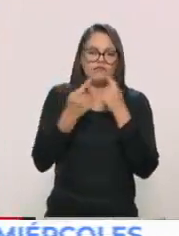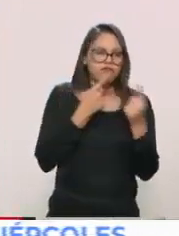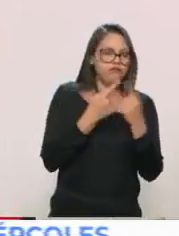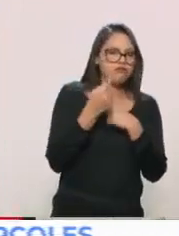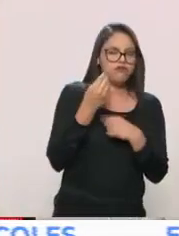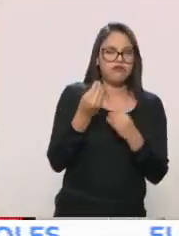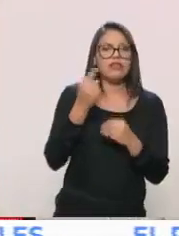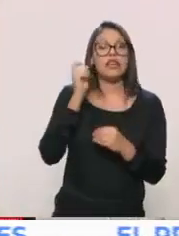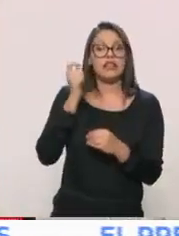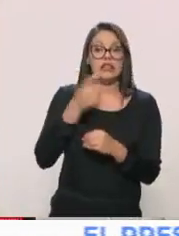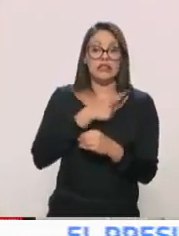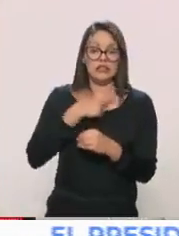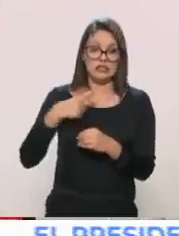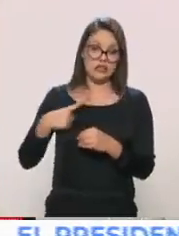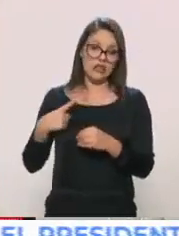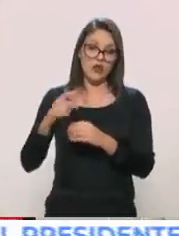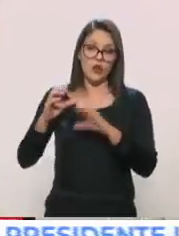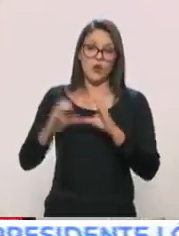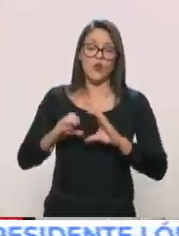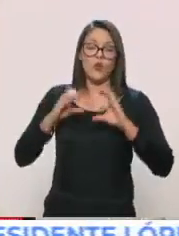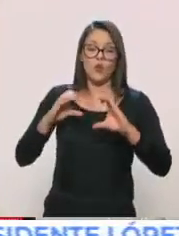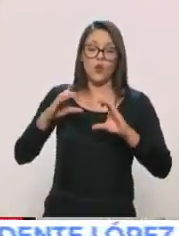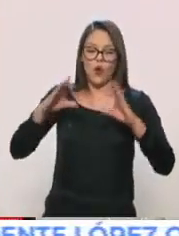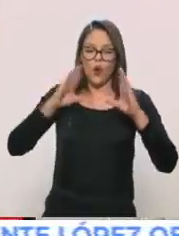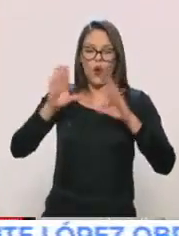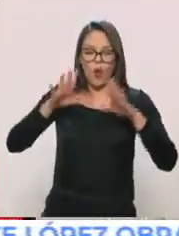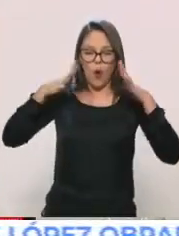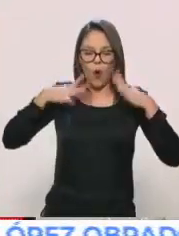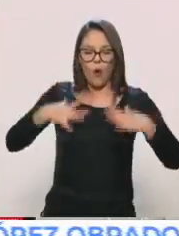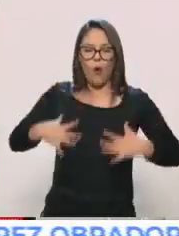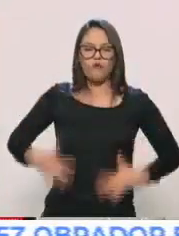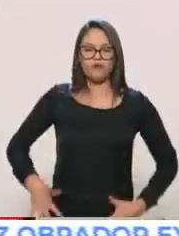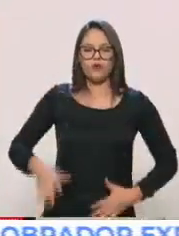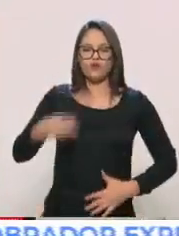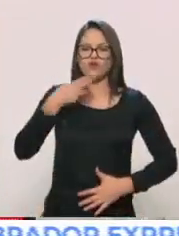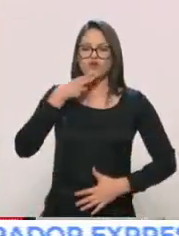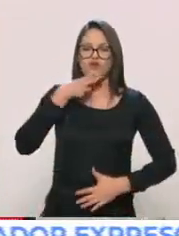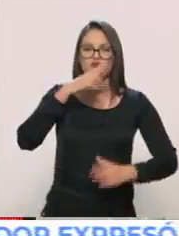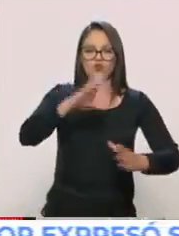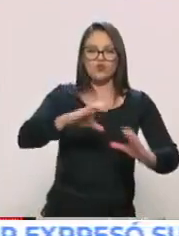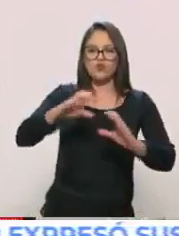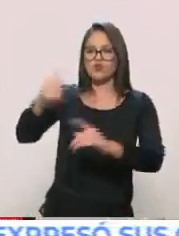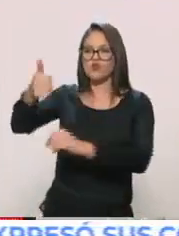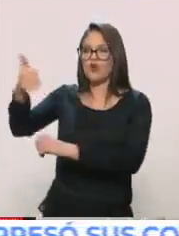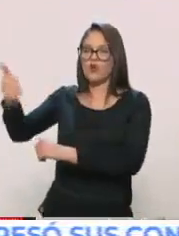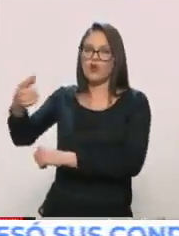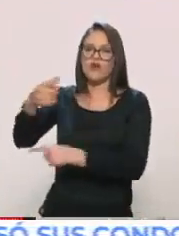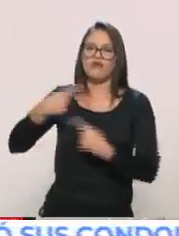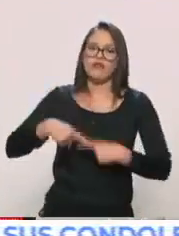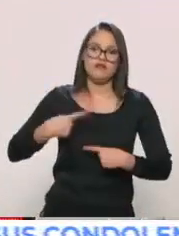provisión de los equipos de protección personal para todos y cada uno de ellos en las diferentes